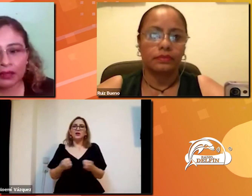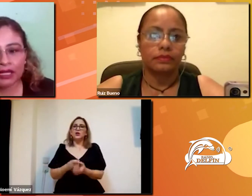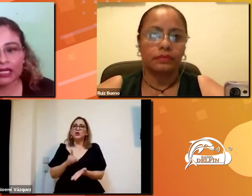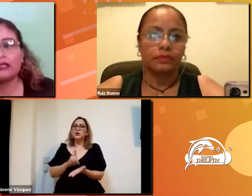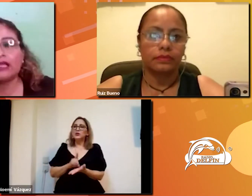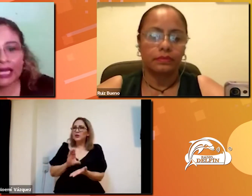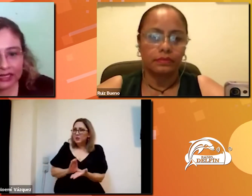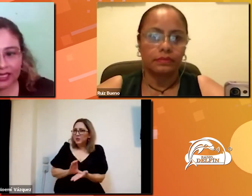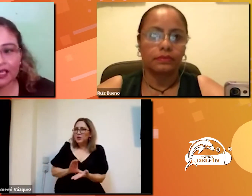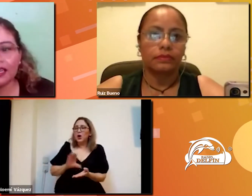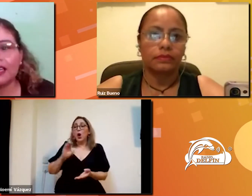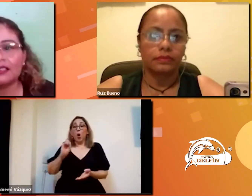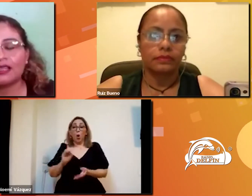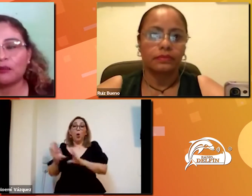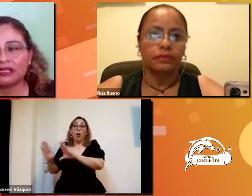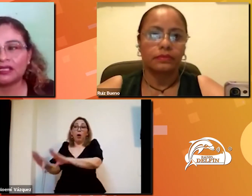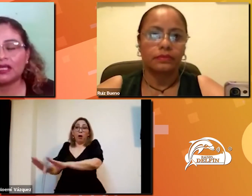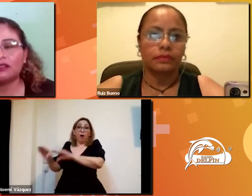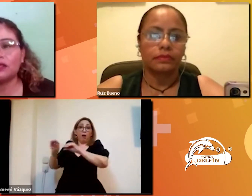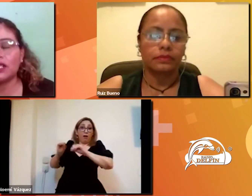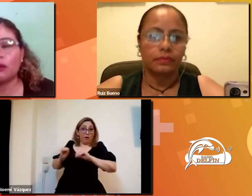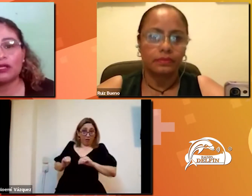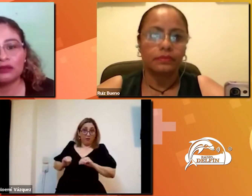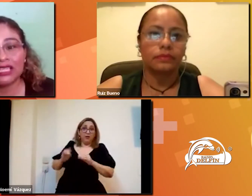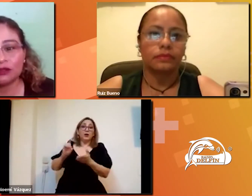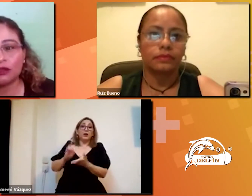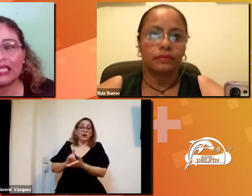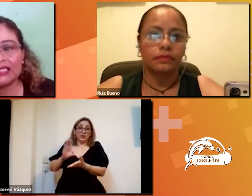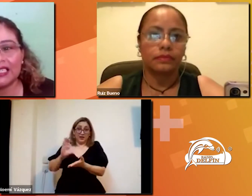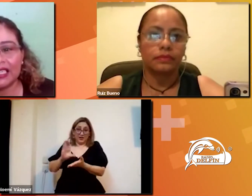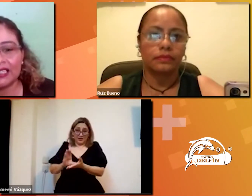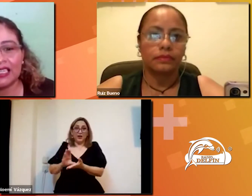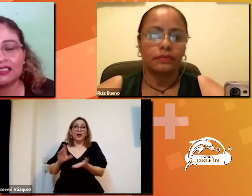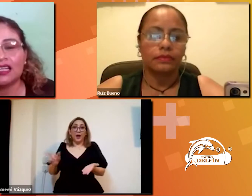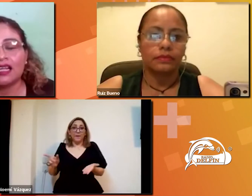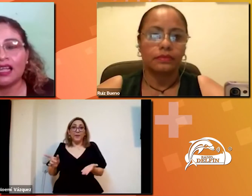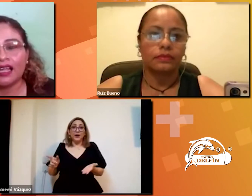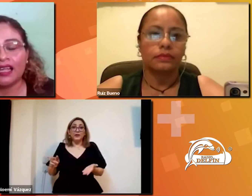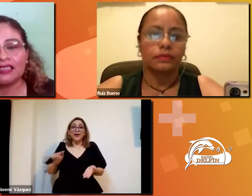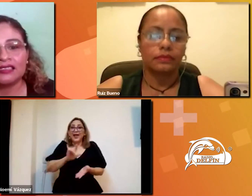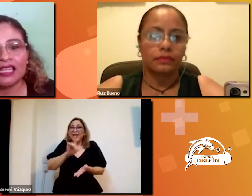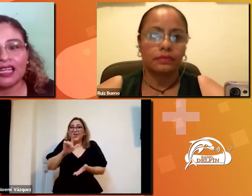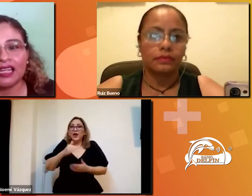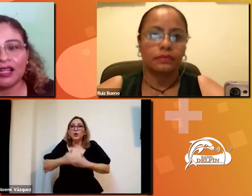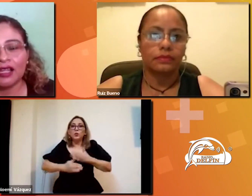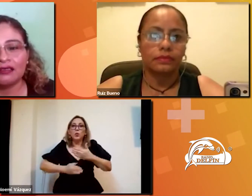una enfermedad adquieren la discapacidad. Entonces, cuando ya son resilientes,